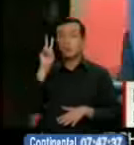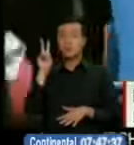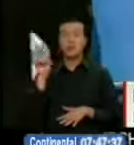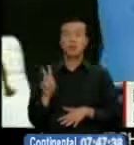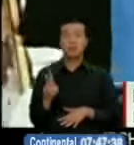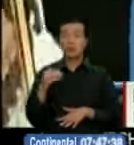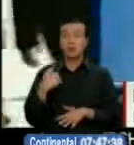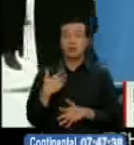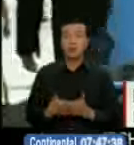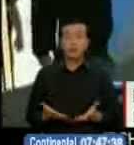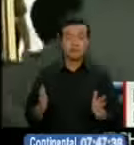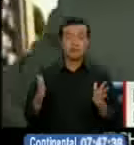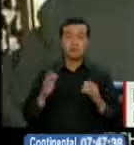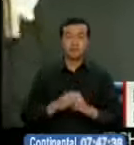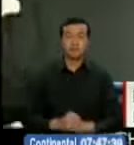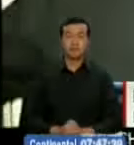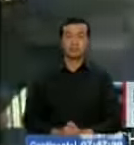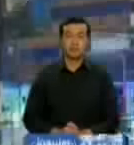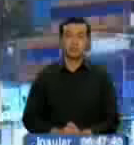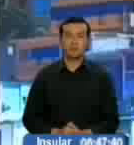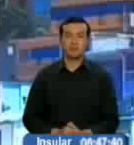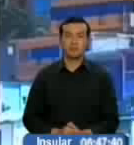en Venezuela.